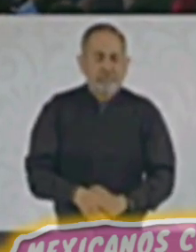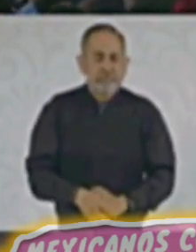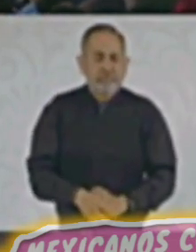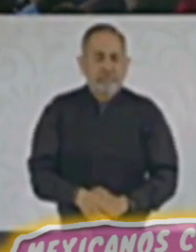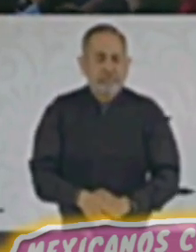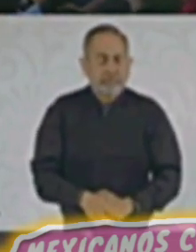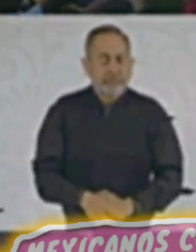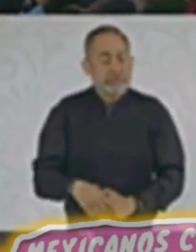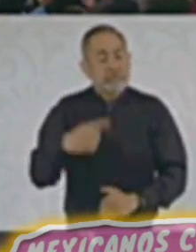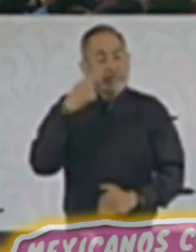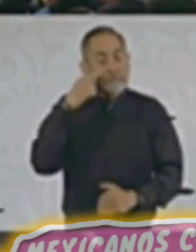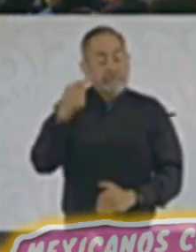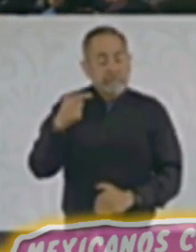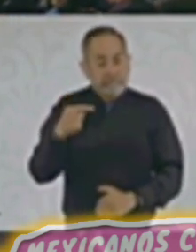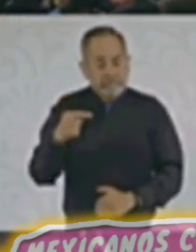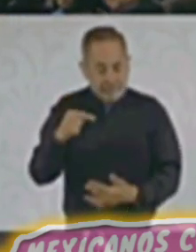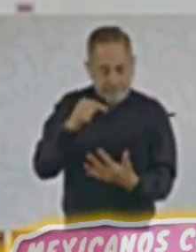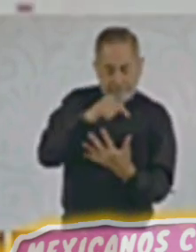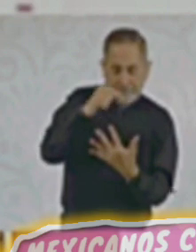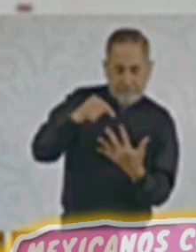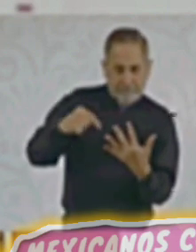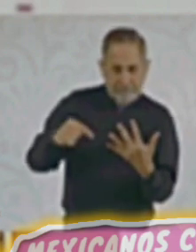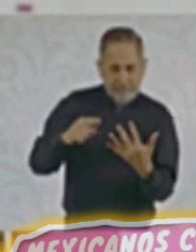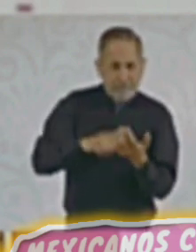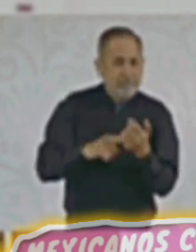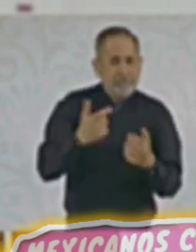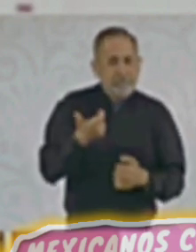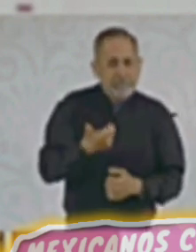La canasta básica no ha aumentado.